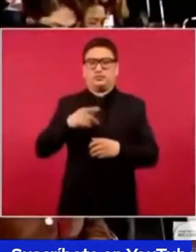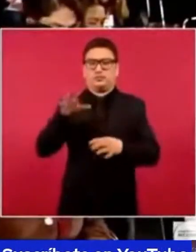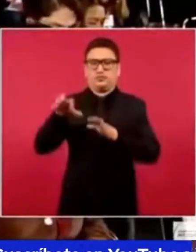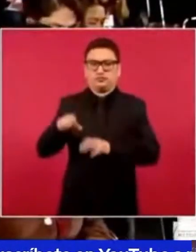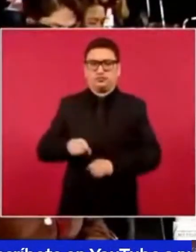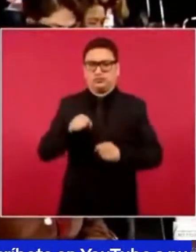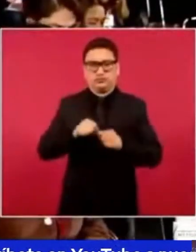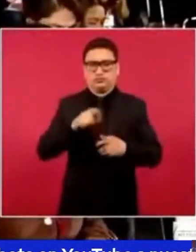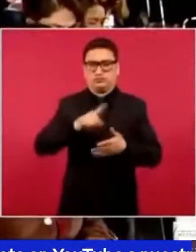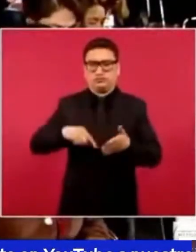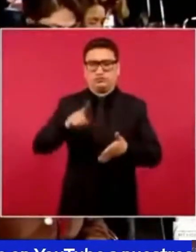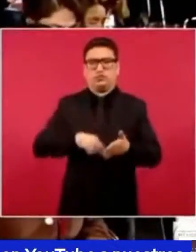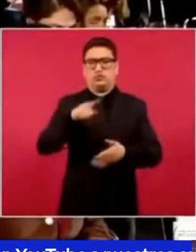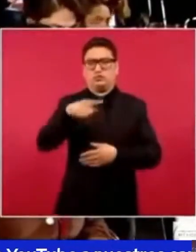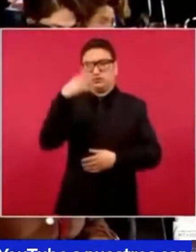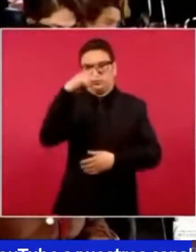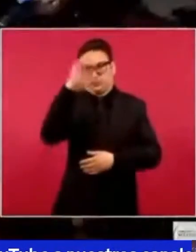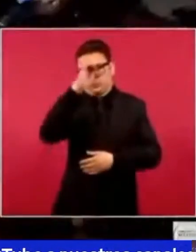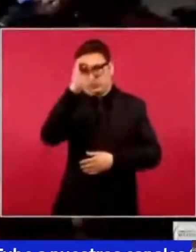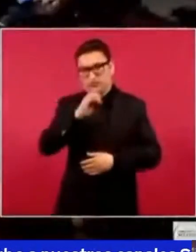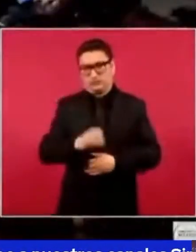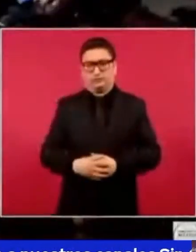en su contra. Preguntarle su opinión al respecto.